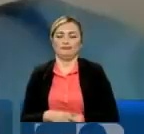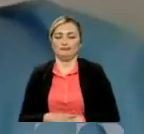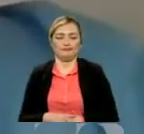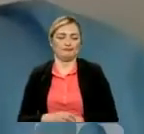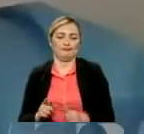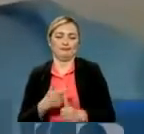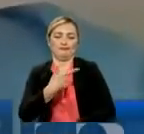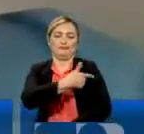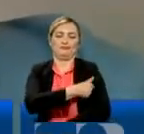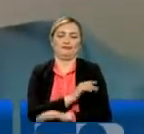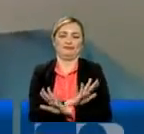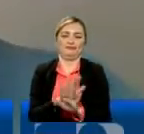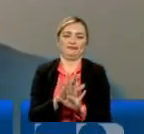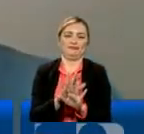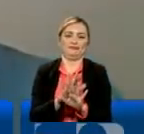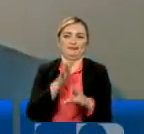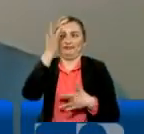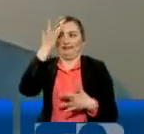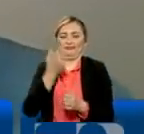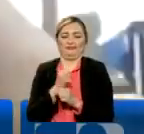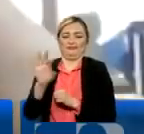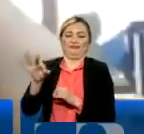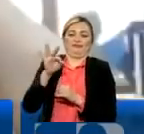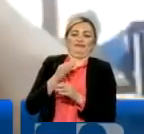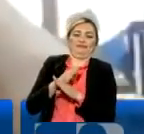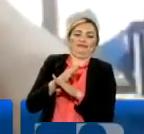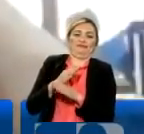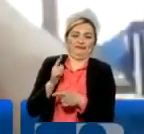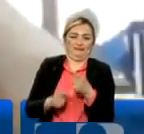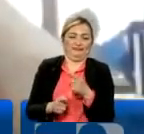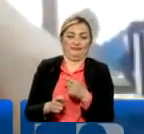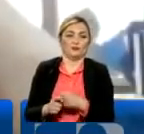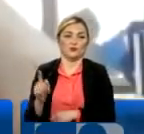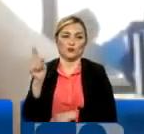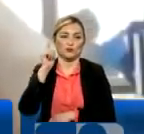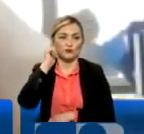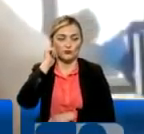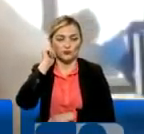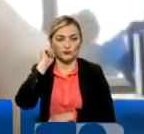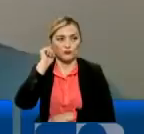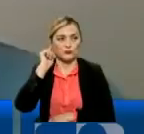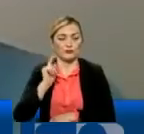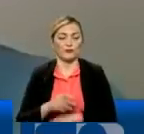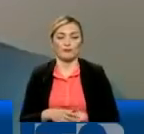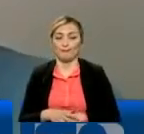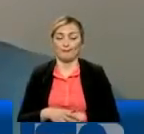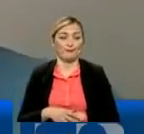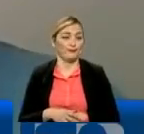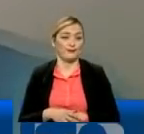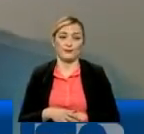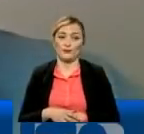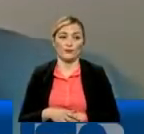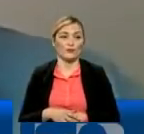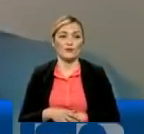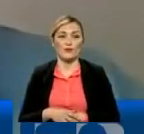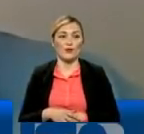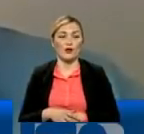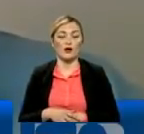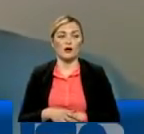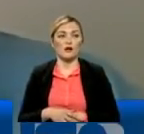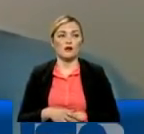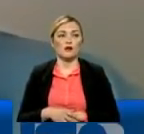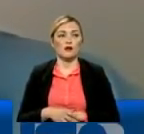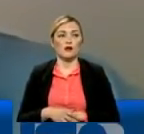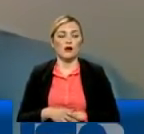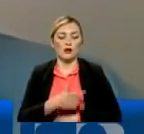funciona desde de un día al otro. No es que nos administramos la vacuna o recibimos la vacuna el día de hoy y mañana estamos ya inmunes. Entonces, es